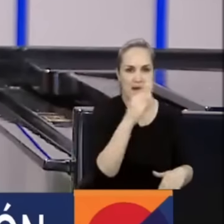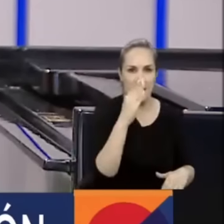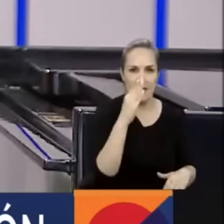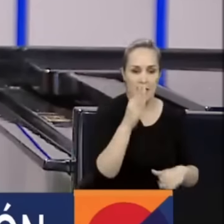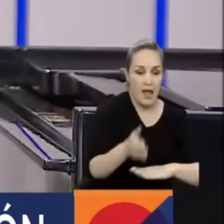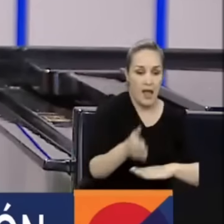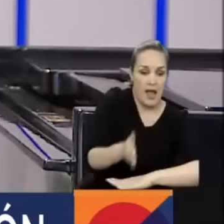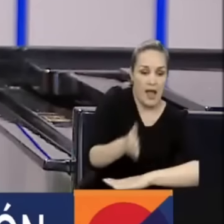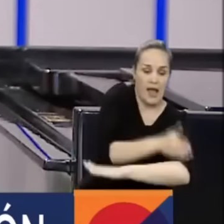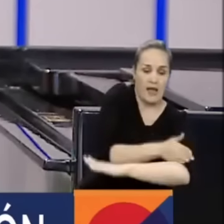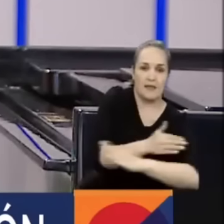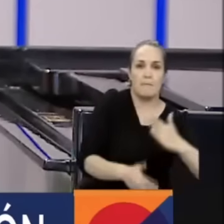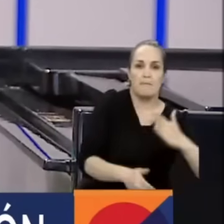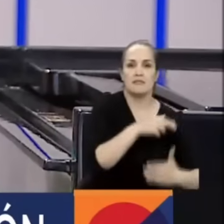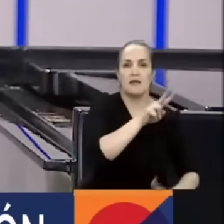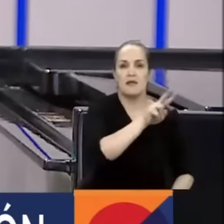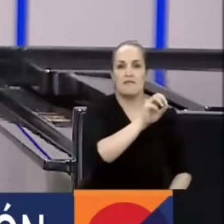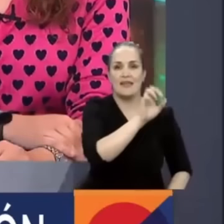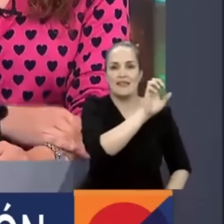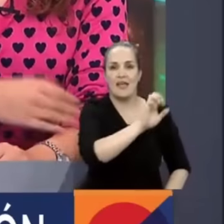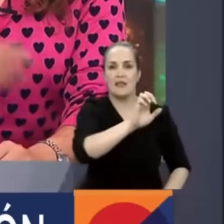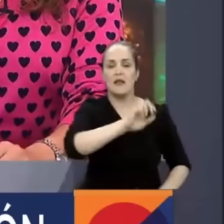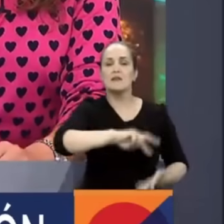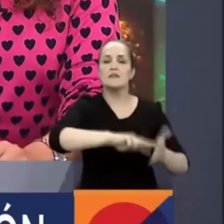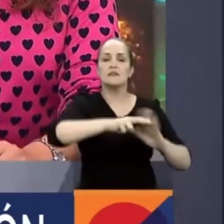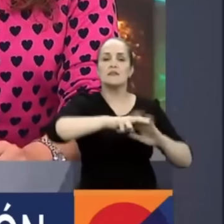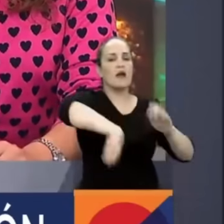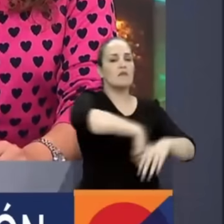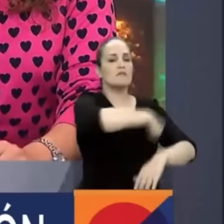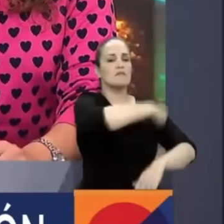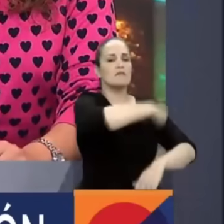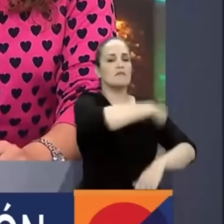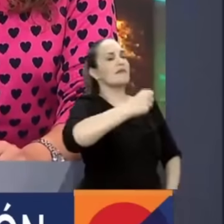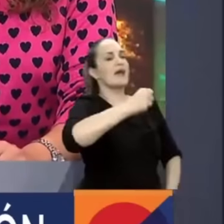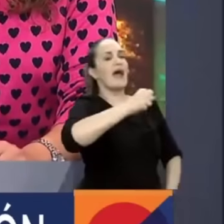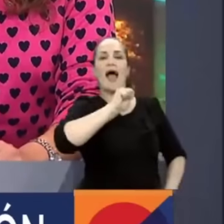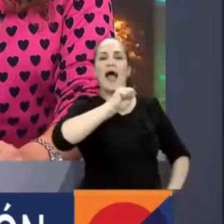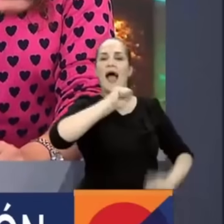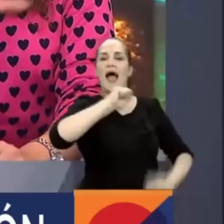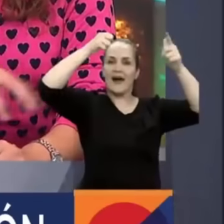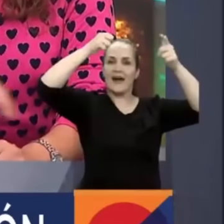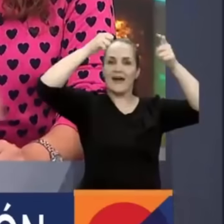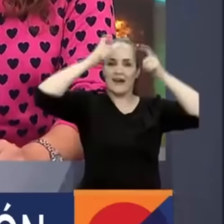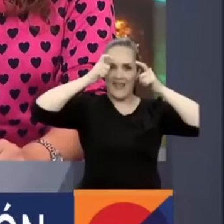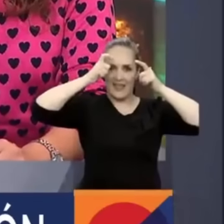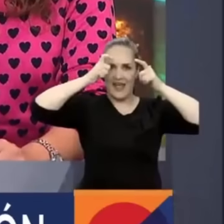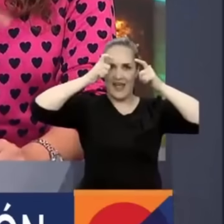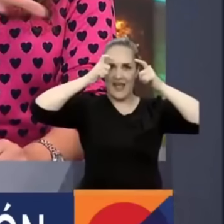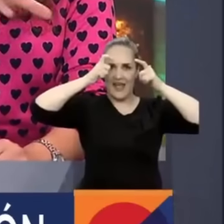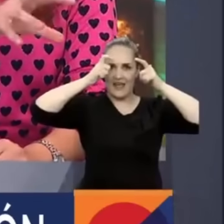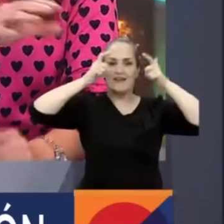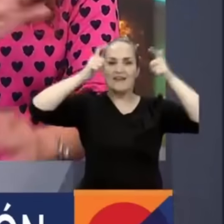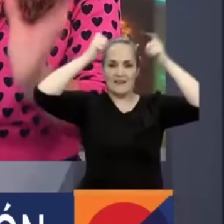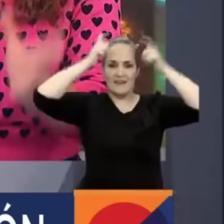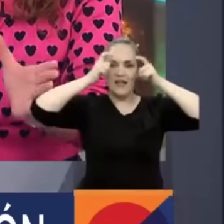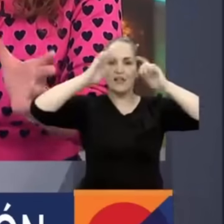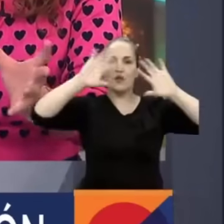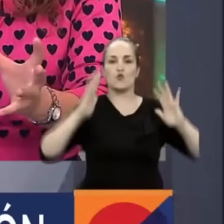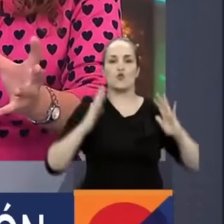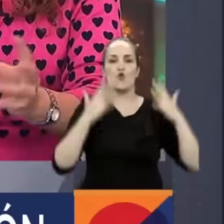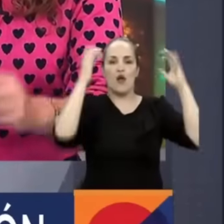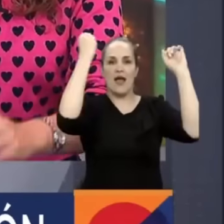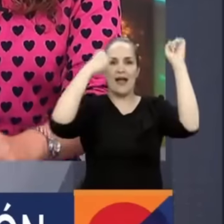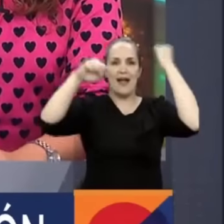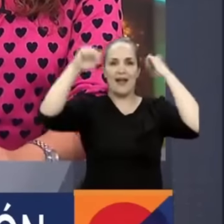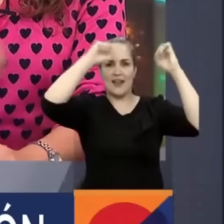mucho antes y comienza el 20 de enero con la lectura del bando, que es donde la reina del carnaval, que es elegida pues durante el tiempo